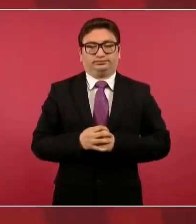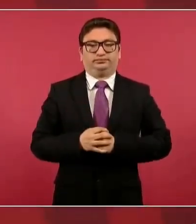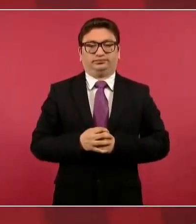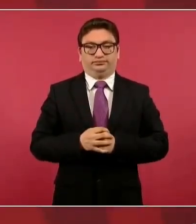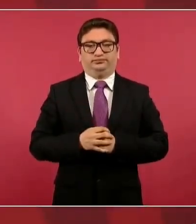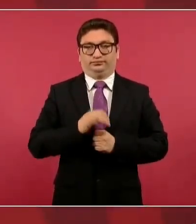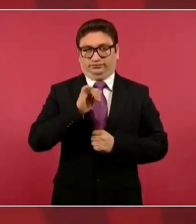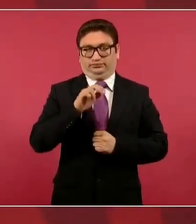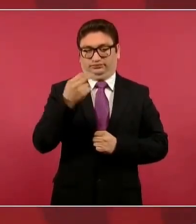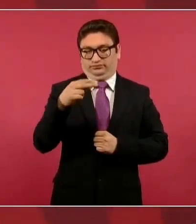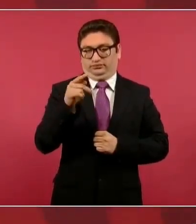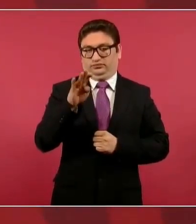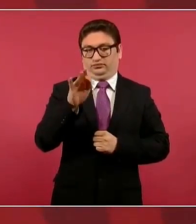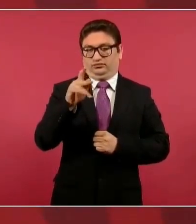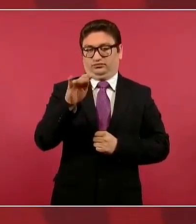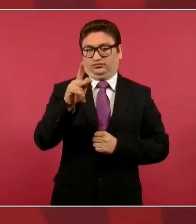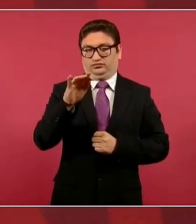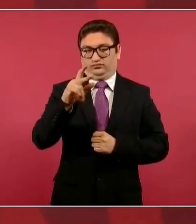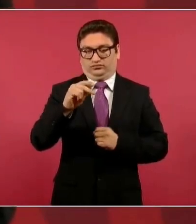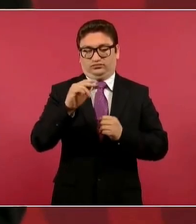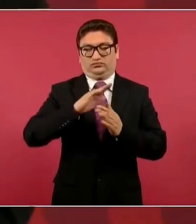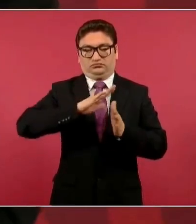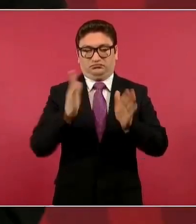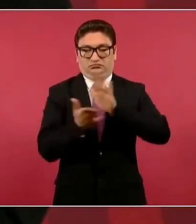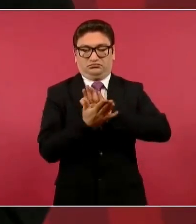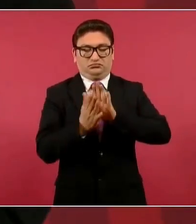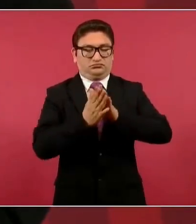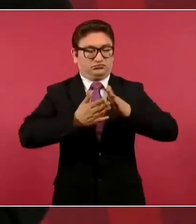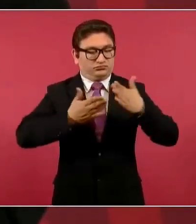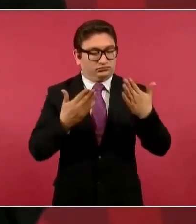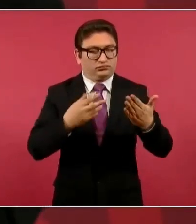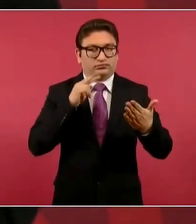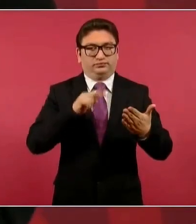y se llama FOBAPROA Expediente Abierto.